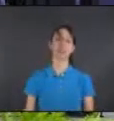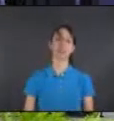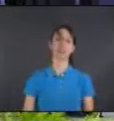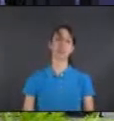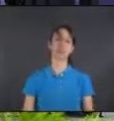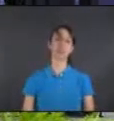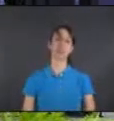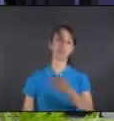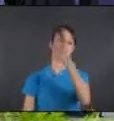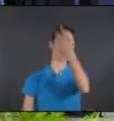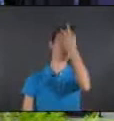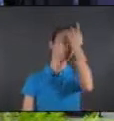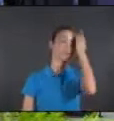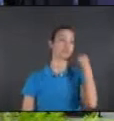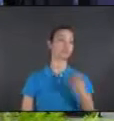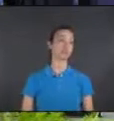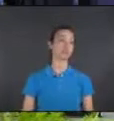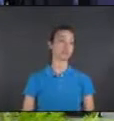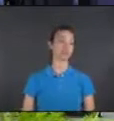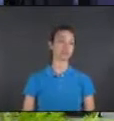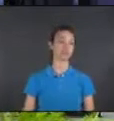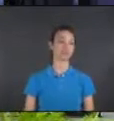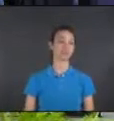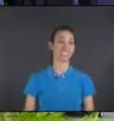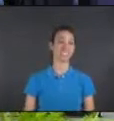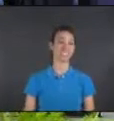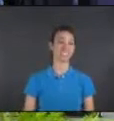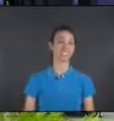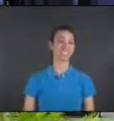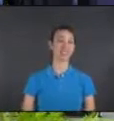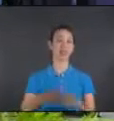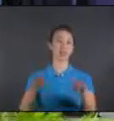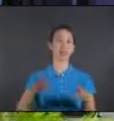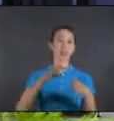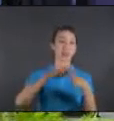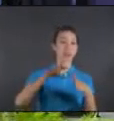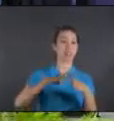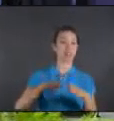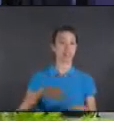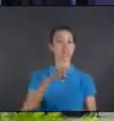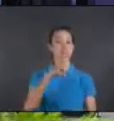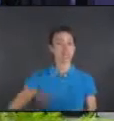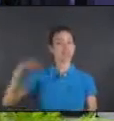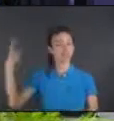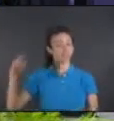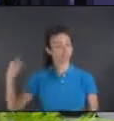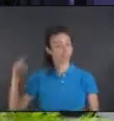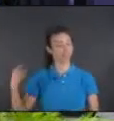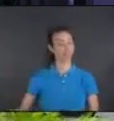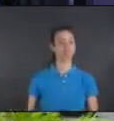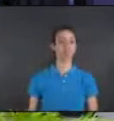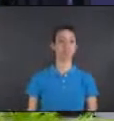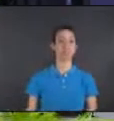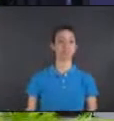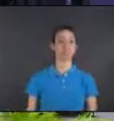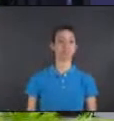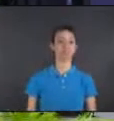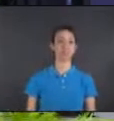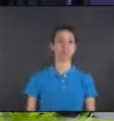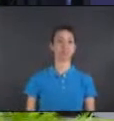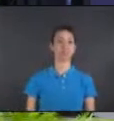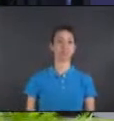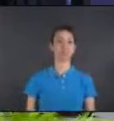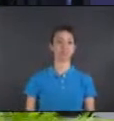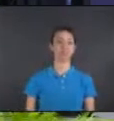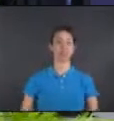Por eso es que yo le decía el viernes que la Biblia dice de Jesús, yo soy el alfa, el omega, el principio y el fin.